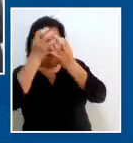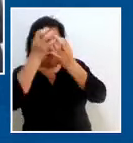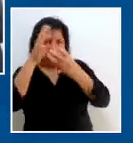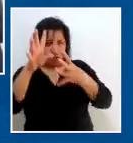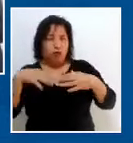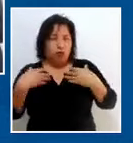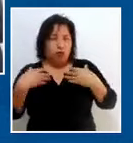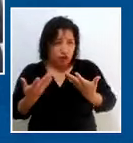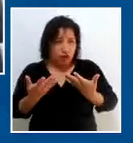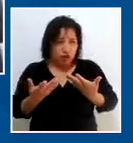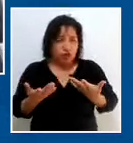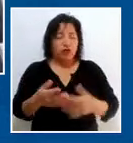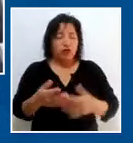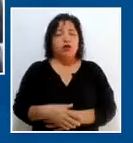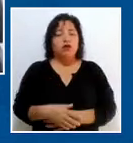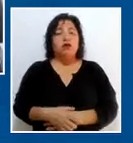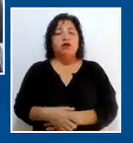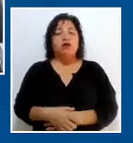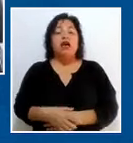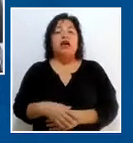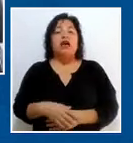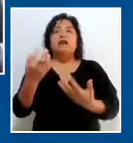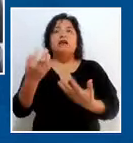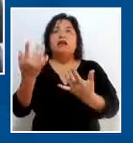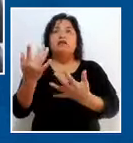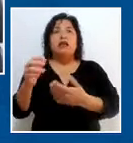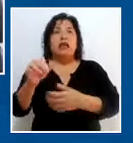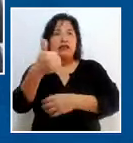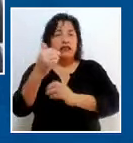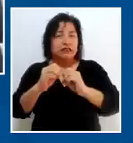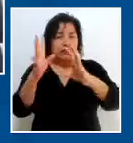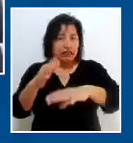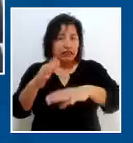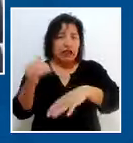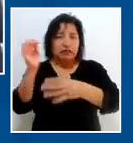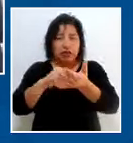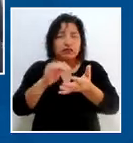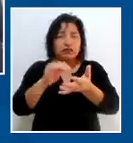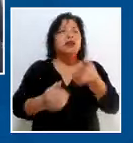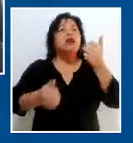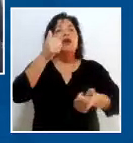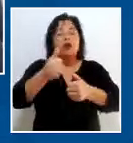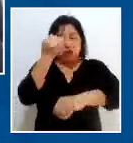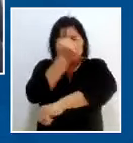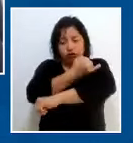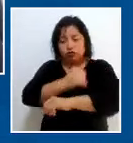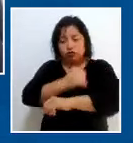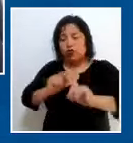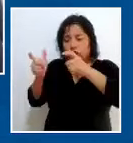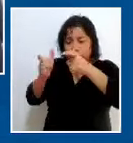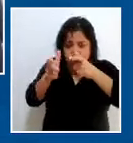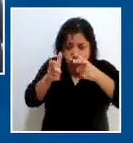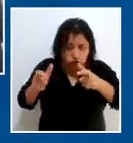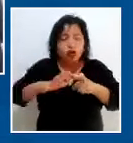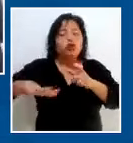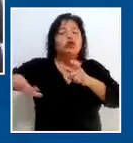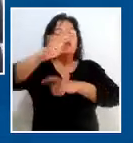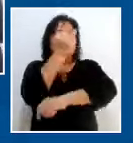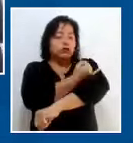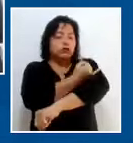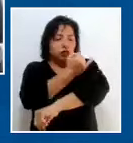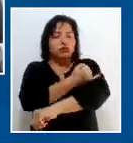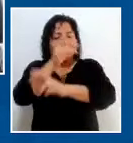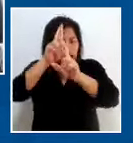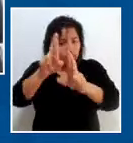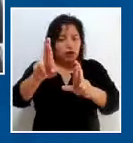Si igual se debe esperar 10 días más, ¿y qué institución supervisa que las instituciones cumplan con el acceso a la información,